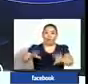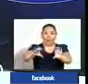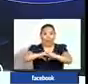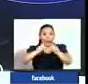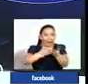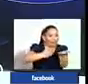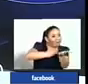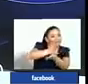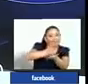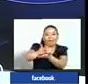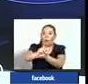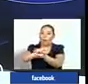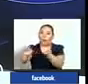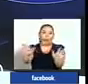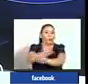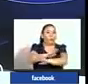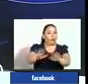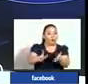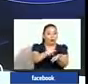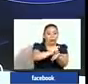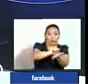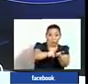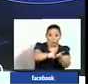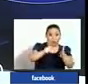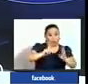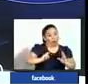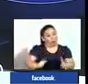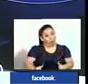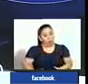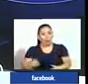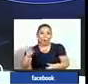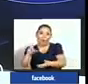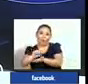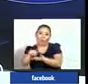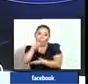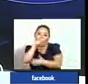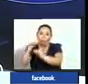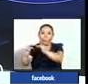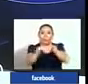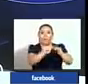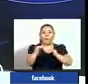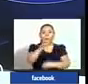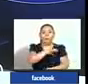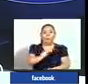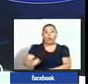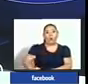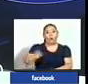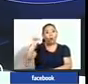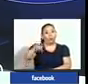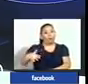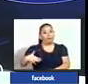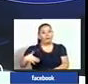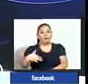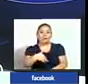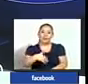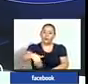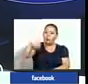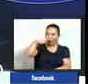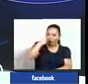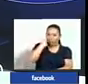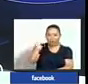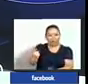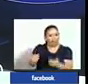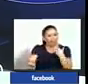las clases presenciales en los centros educativos a nivel nacional. Este día autoridades de educación hablaron al respecto.